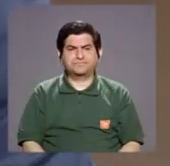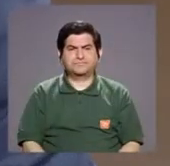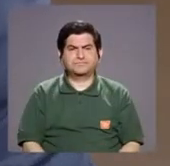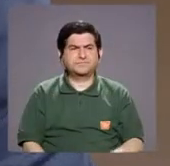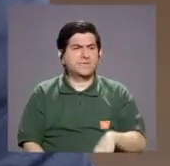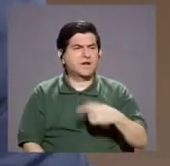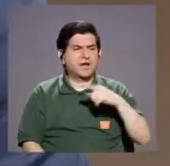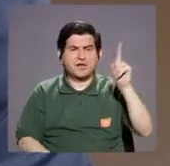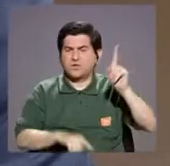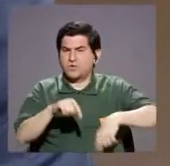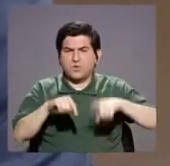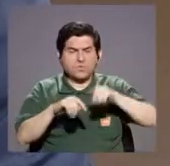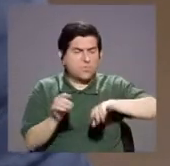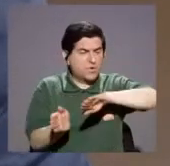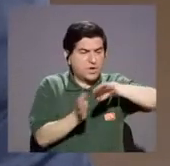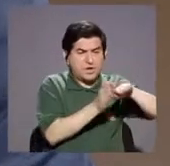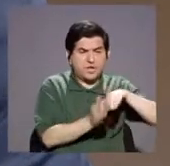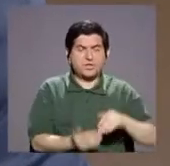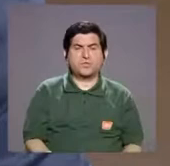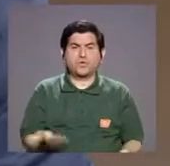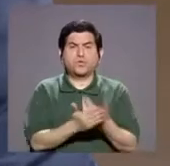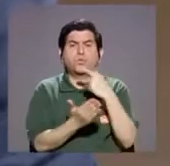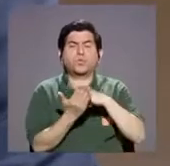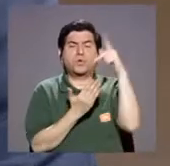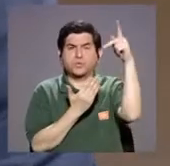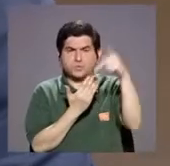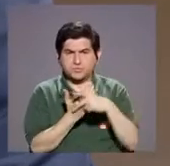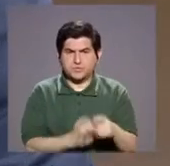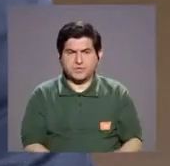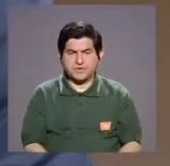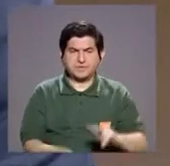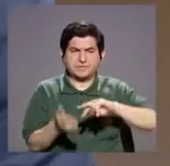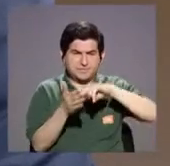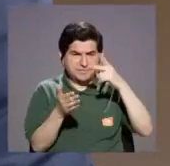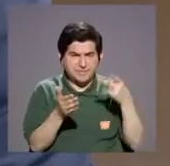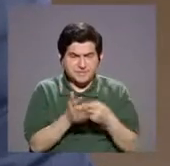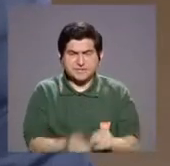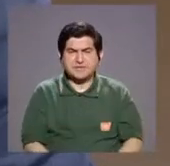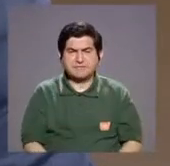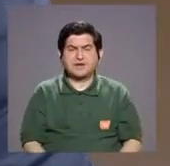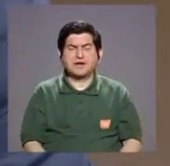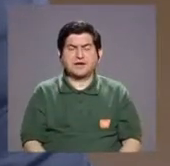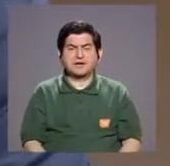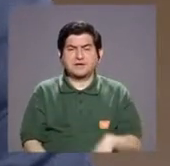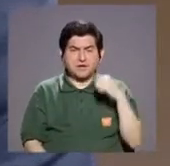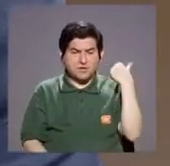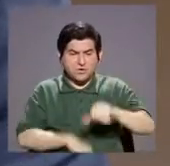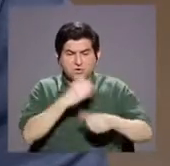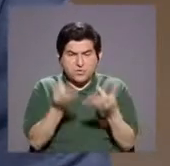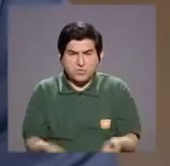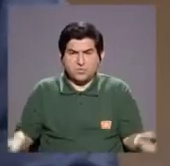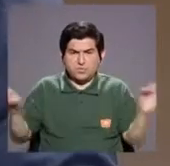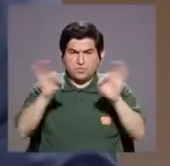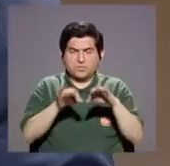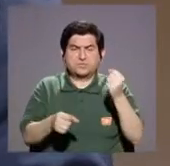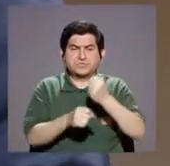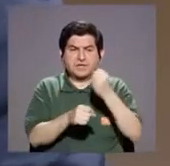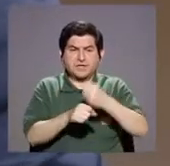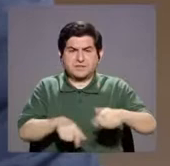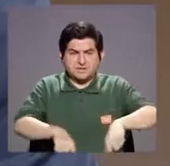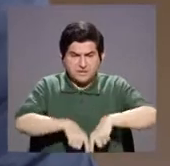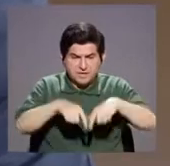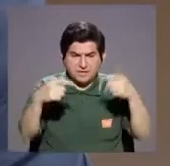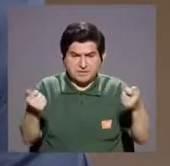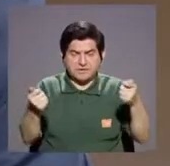puedo dejar de lado todos programas que vienen nuevos que han significado una reivindicación importante en el marco del trabajo periodístico